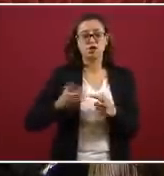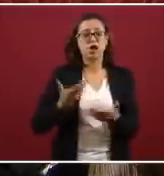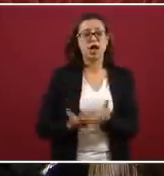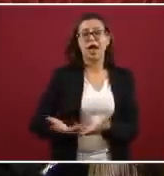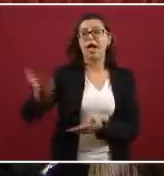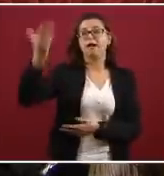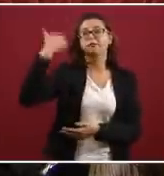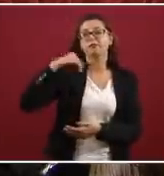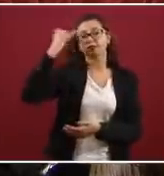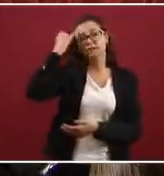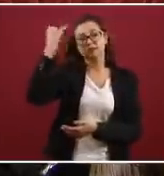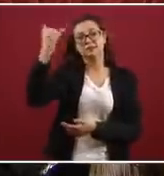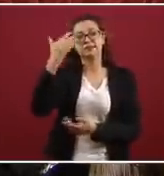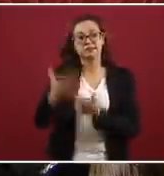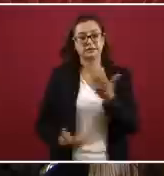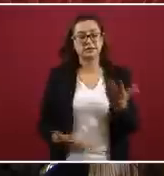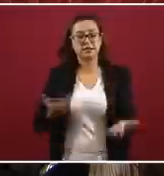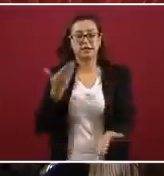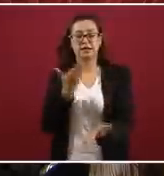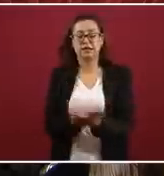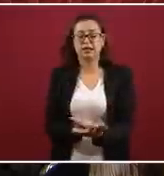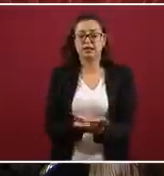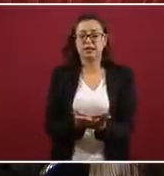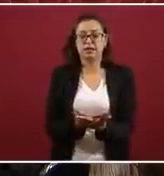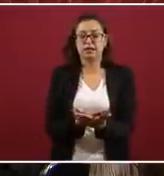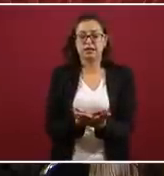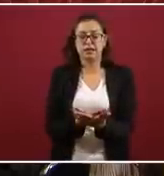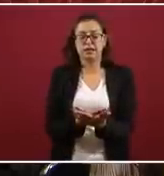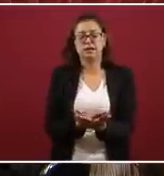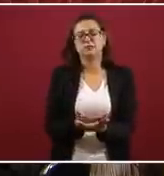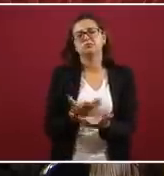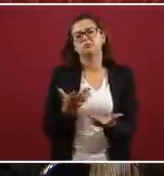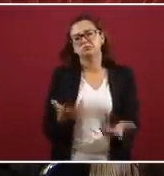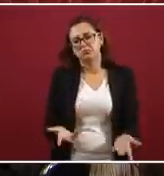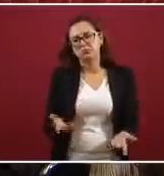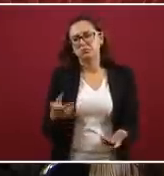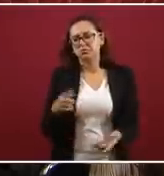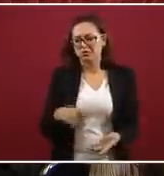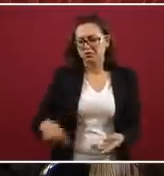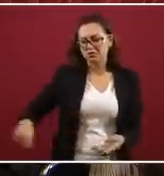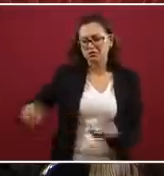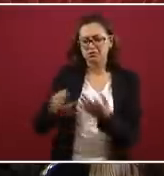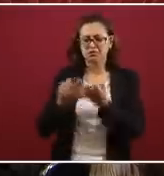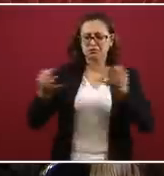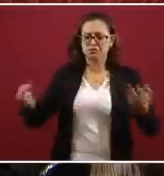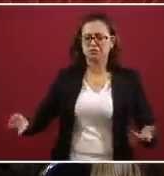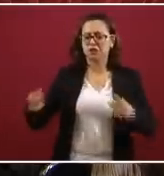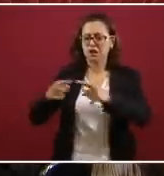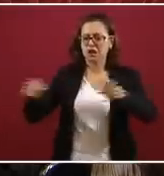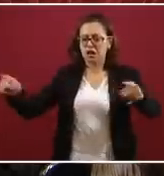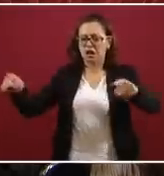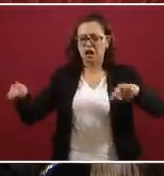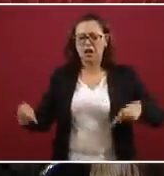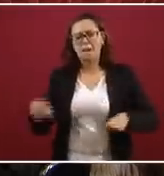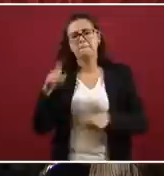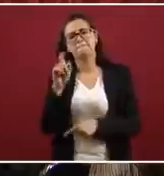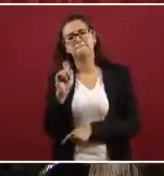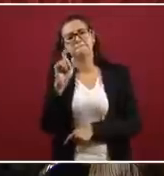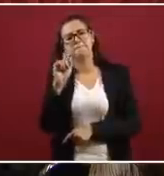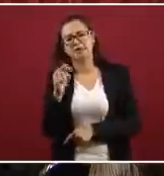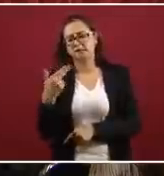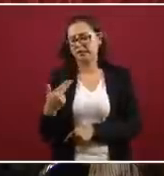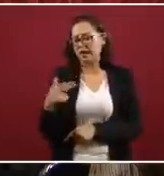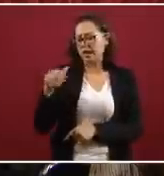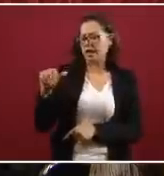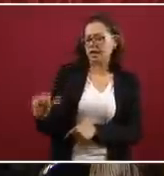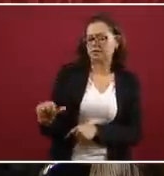estaba planteado poder comprar a productores que tenían hasta 20 hectáreas de